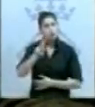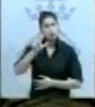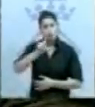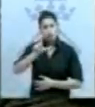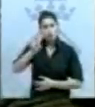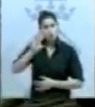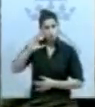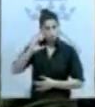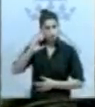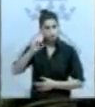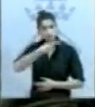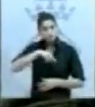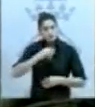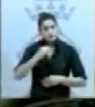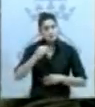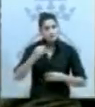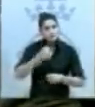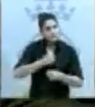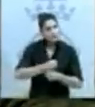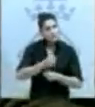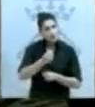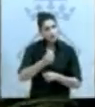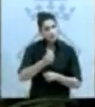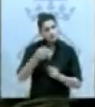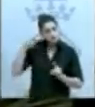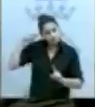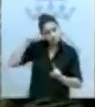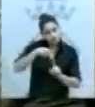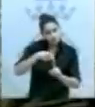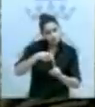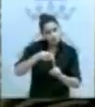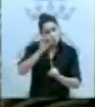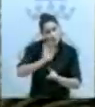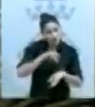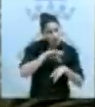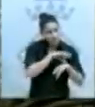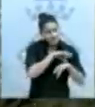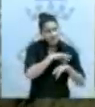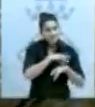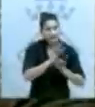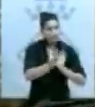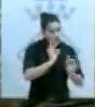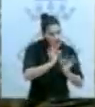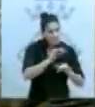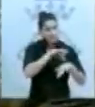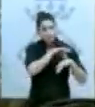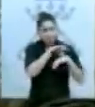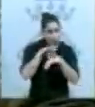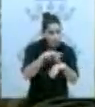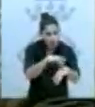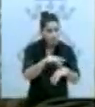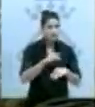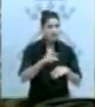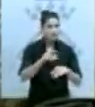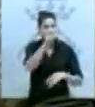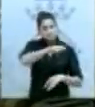Nuestra actividad, como digo, es, por lo tanto, eminentemente terapéutica, pero también de orientación, de receptación de personas